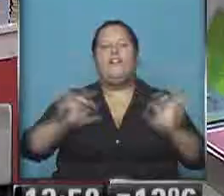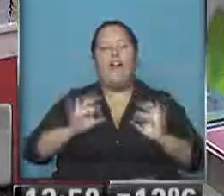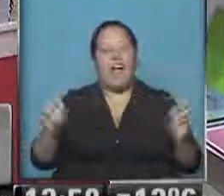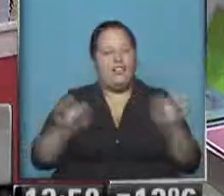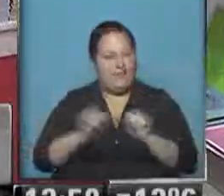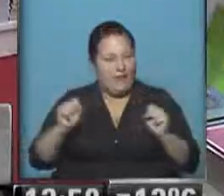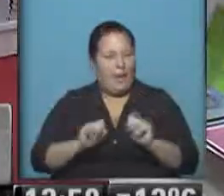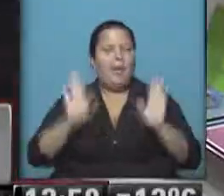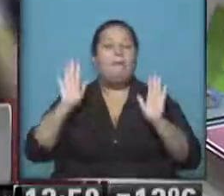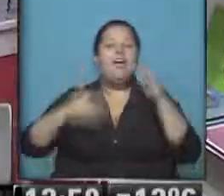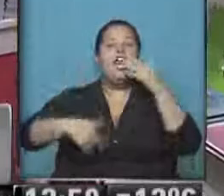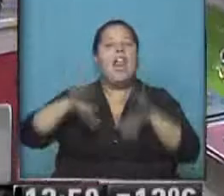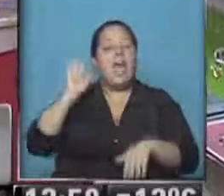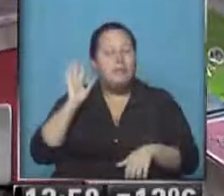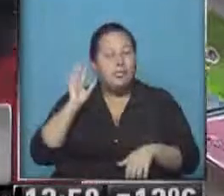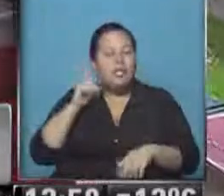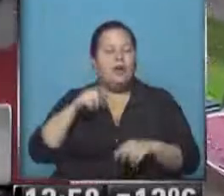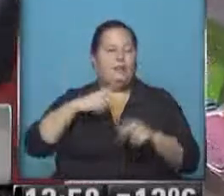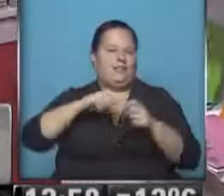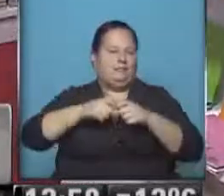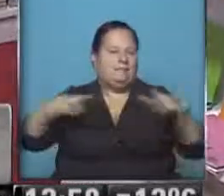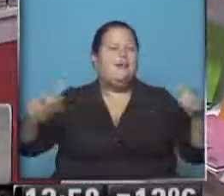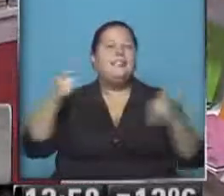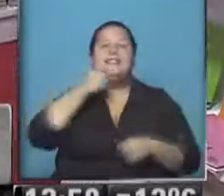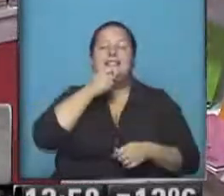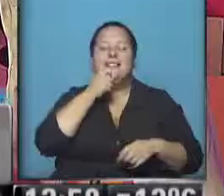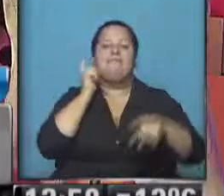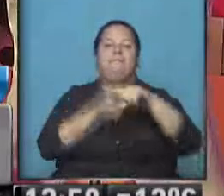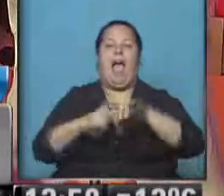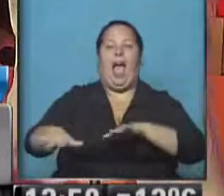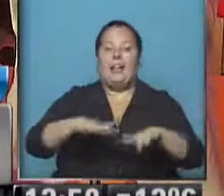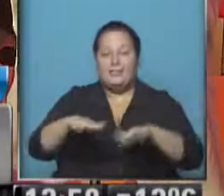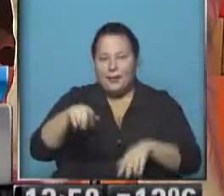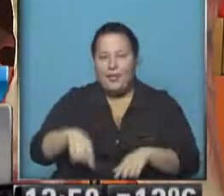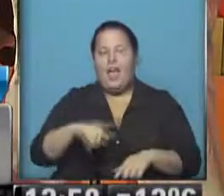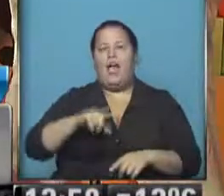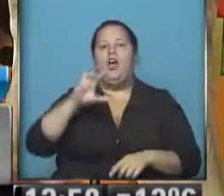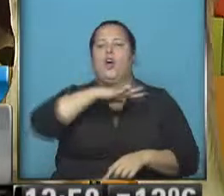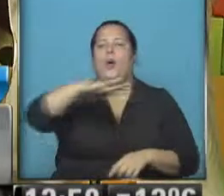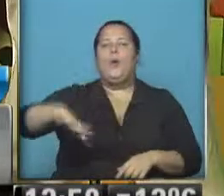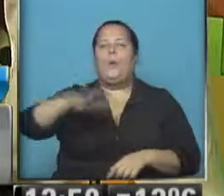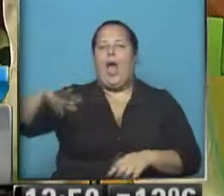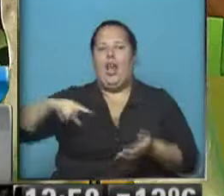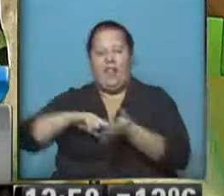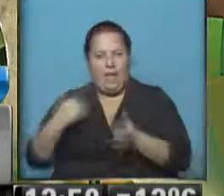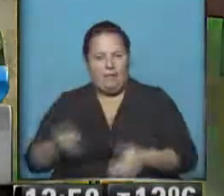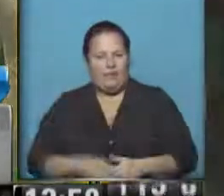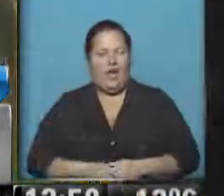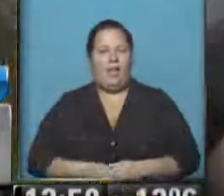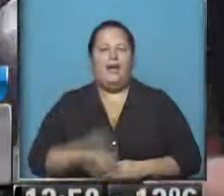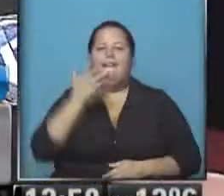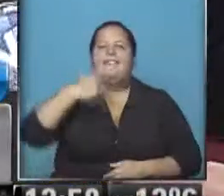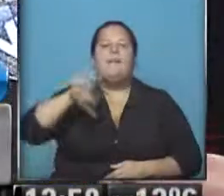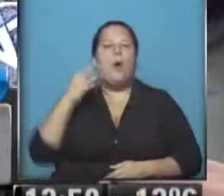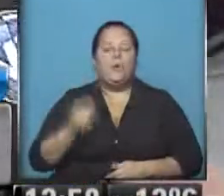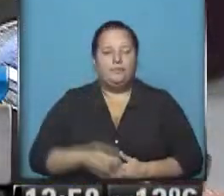aunque la cantidad se multiplica si se suma la actividad en todos los barrios porteños es lo que más te